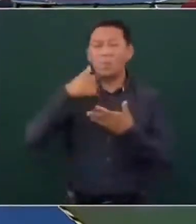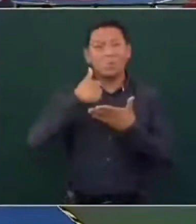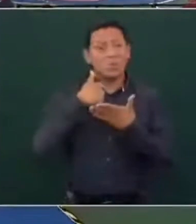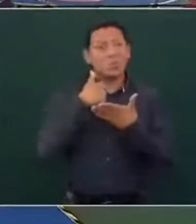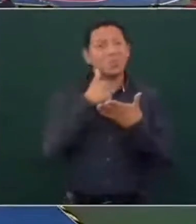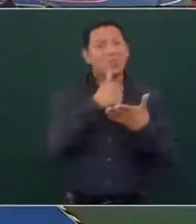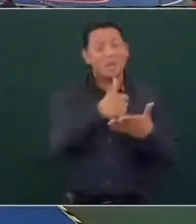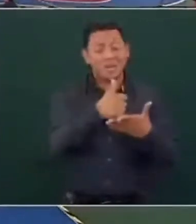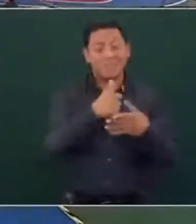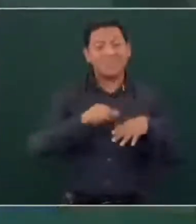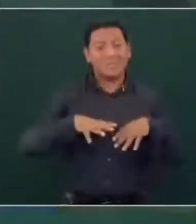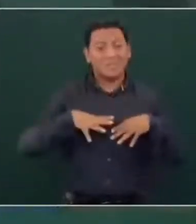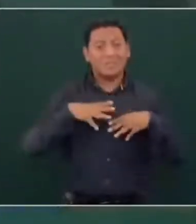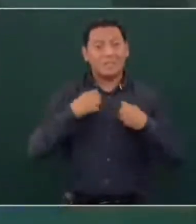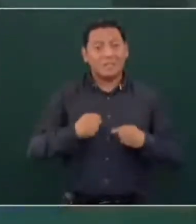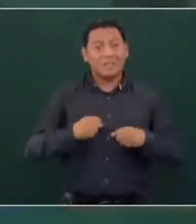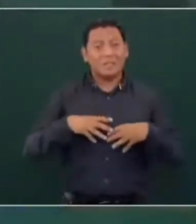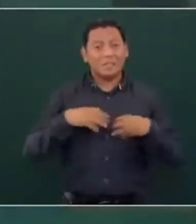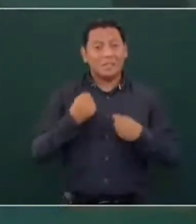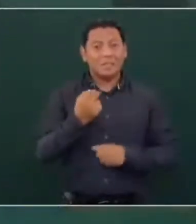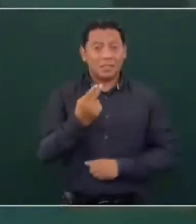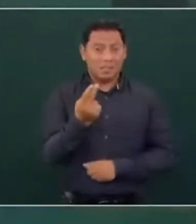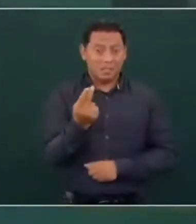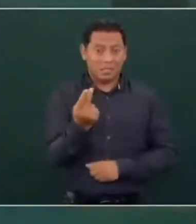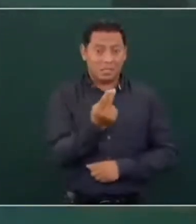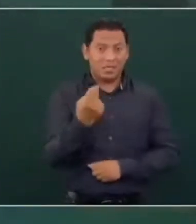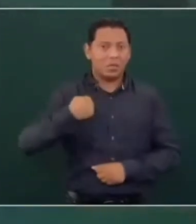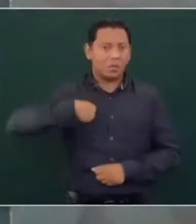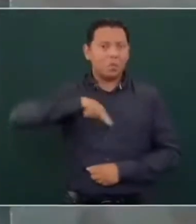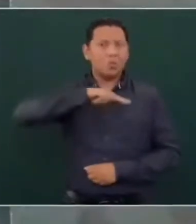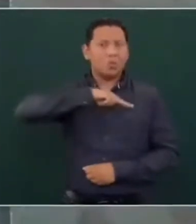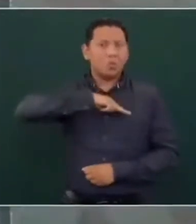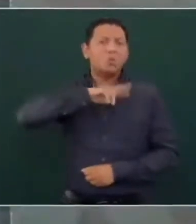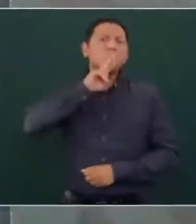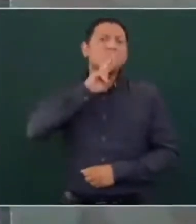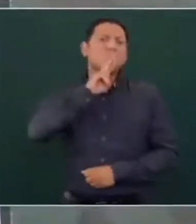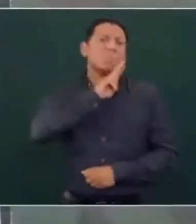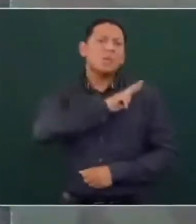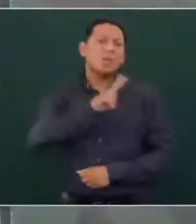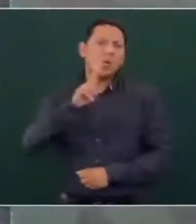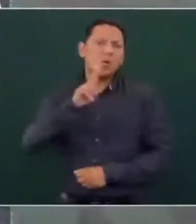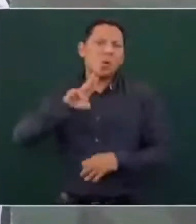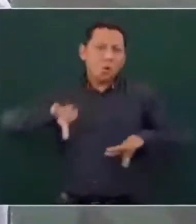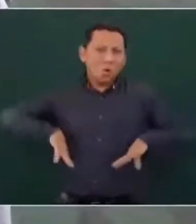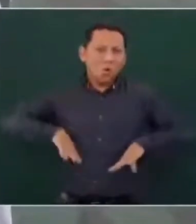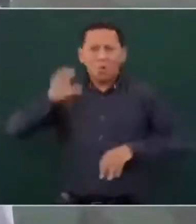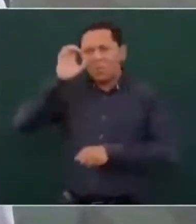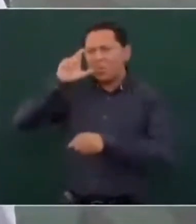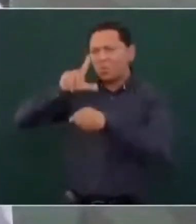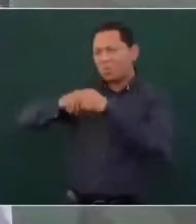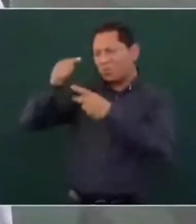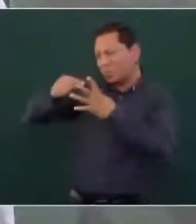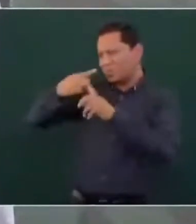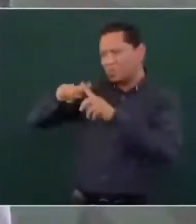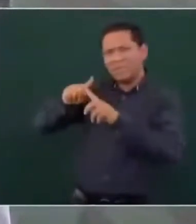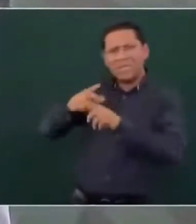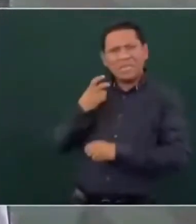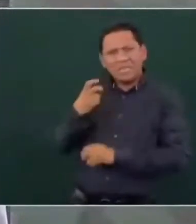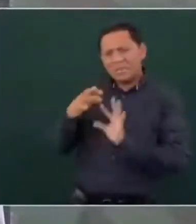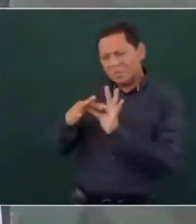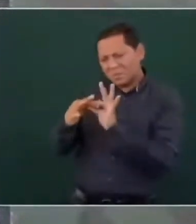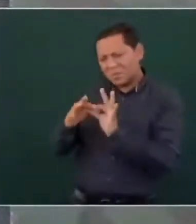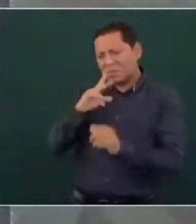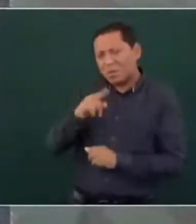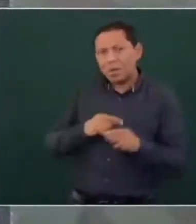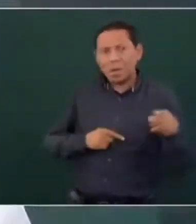en la medida que mantengamos nuestros valores culturales, que no nos vengan a querer lavar